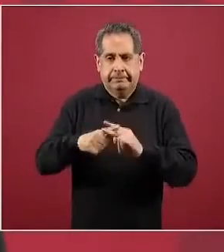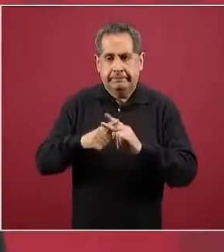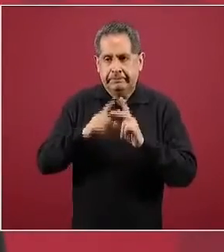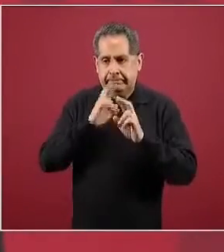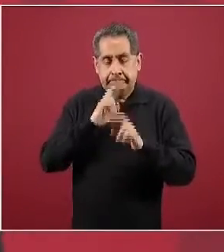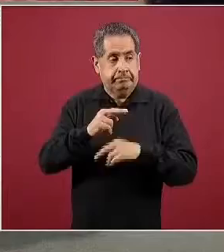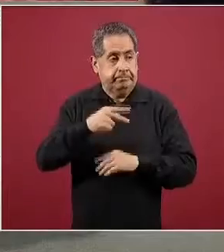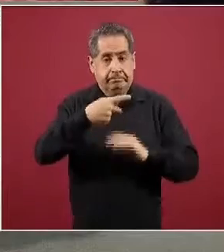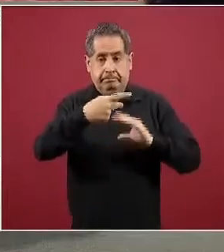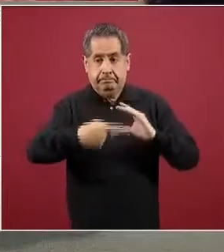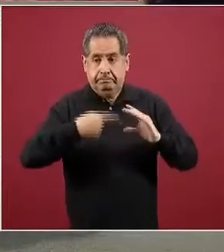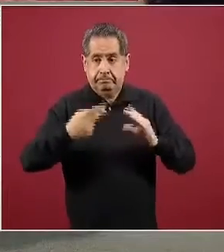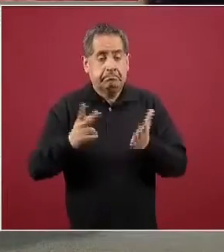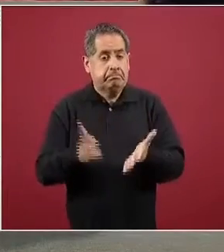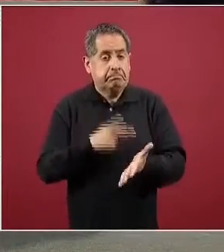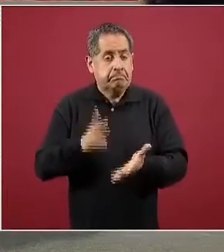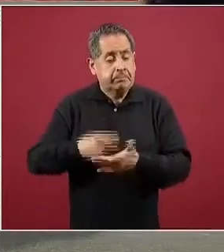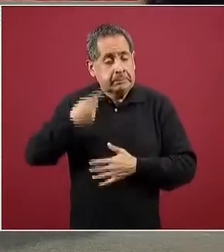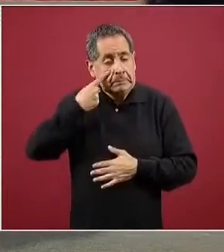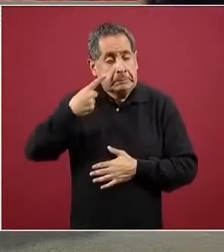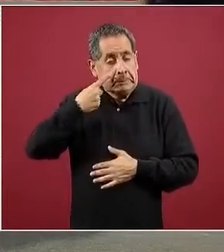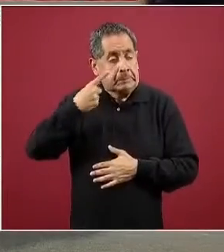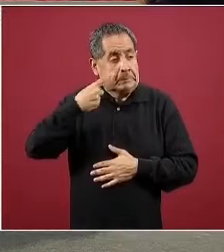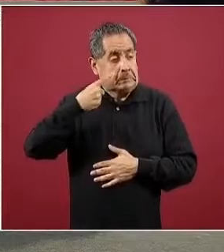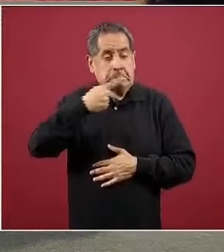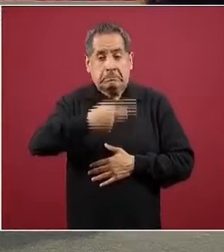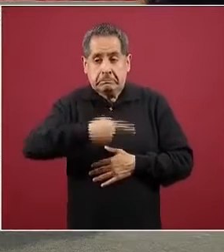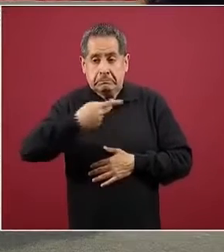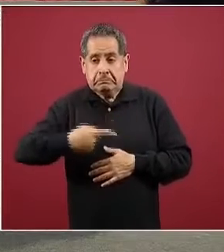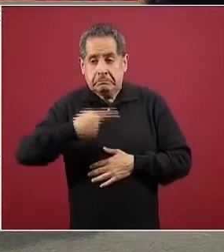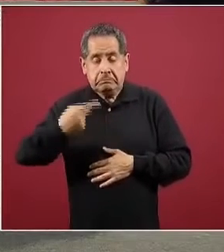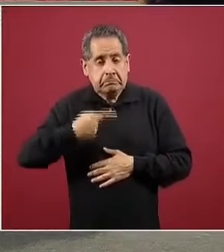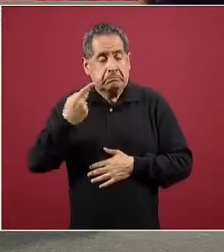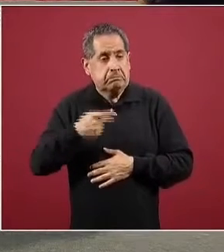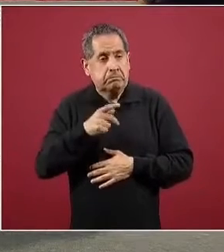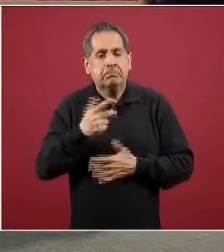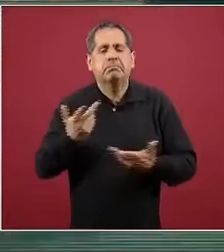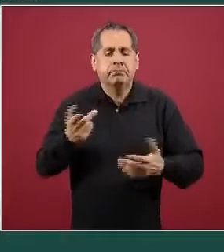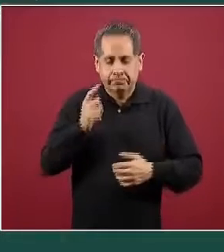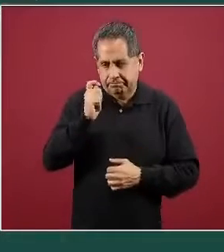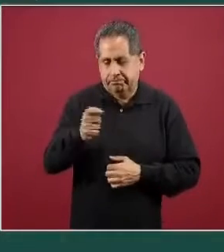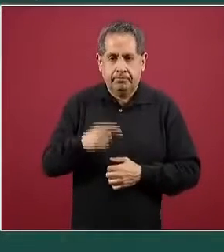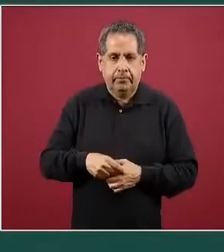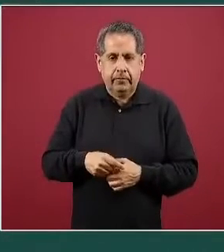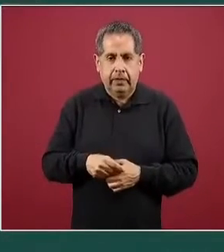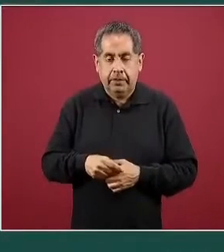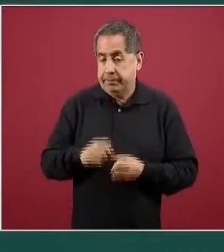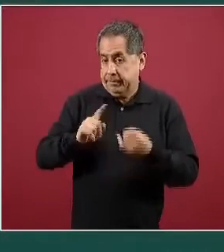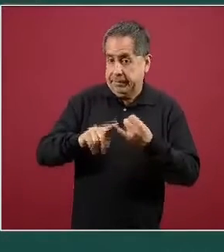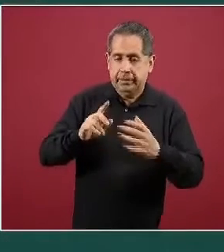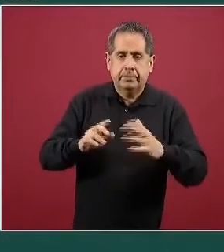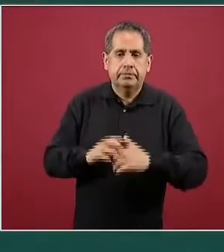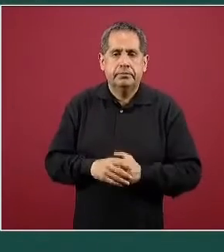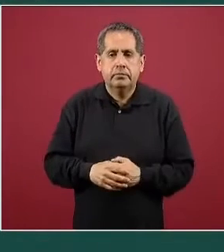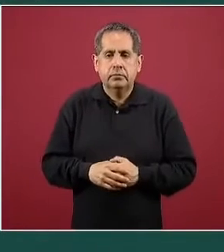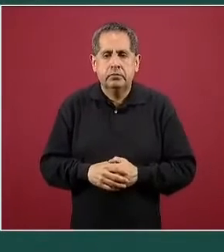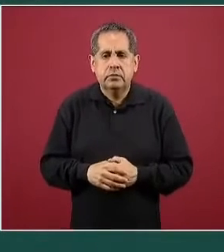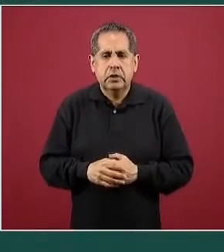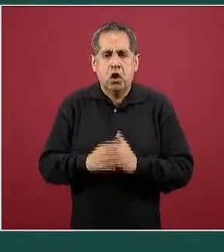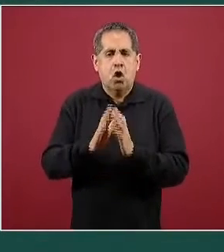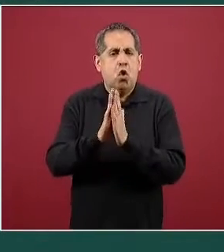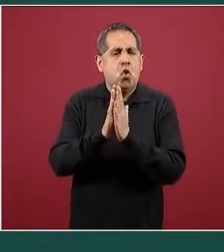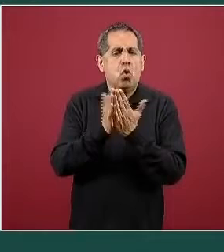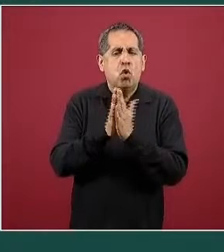las preguntas que se han reiterado en nuestras redes y teléfonos. La primera es, ¿cómo van a